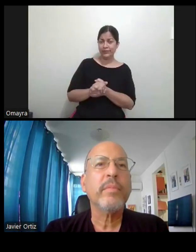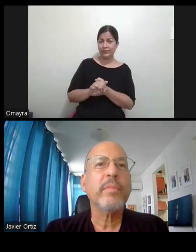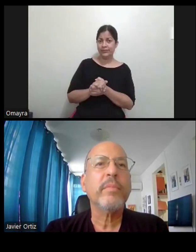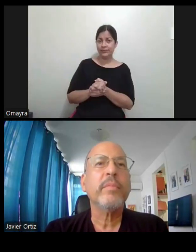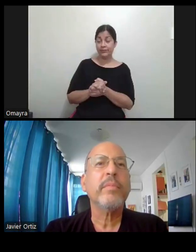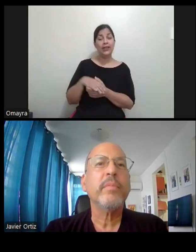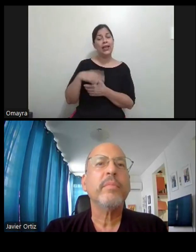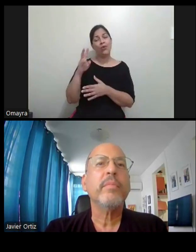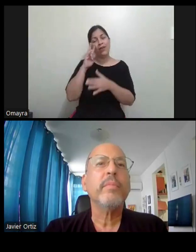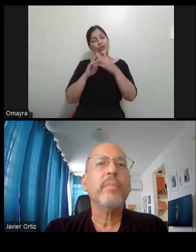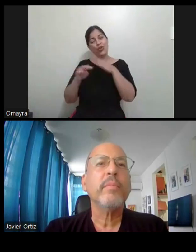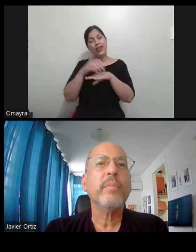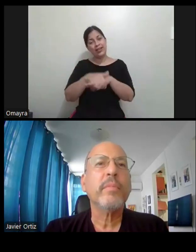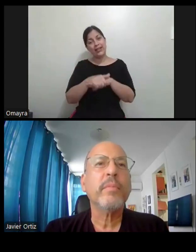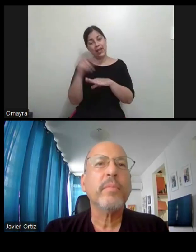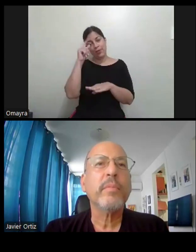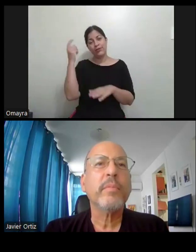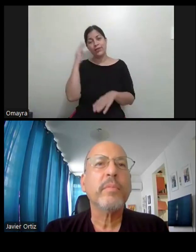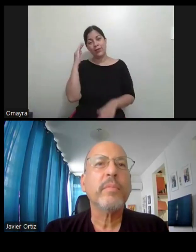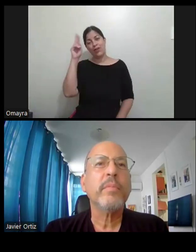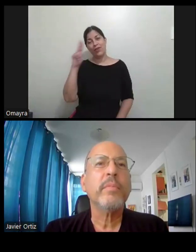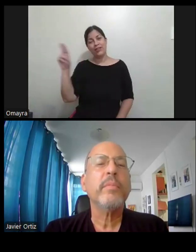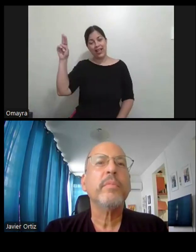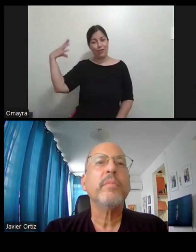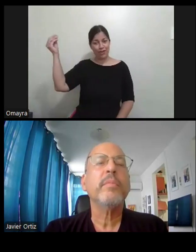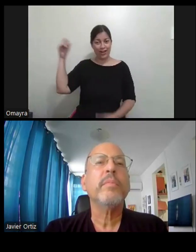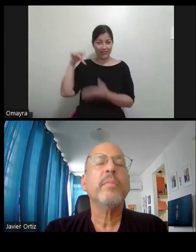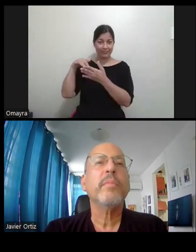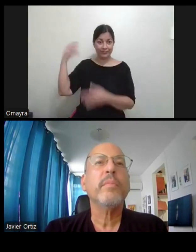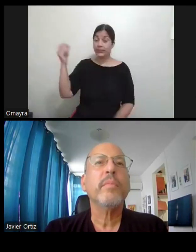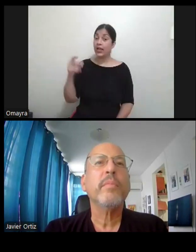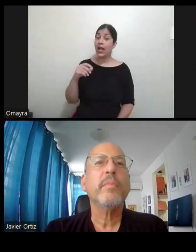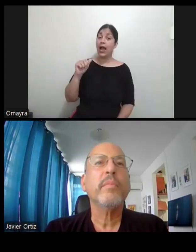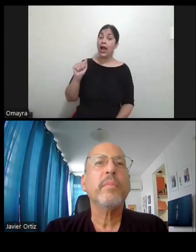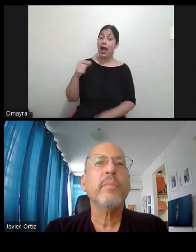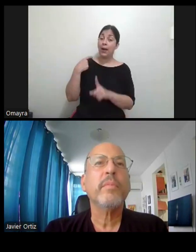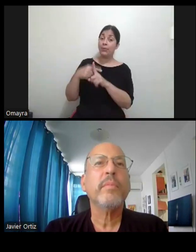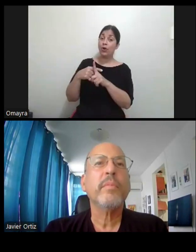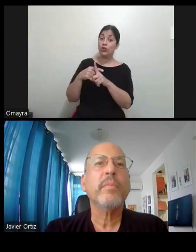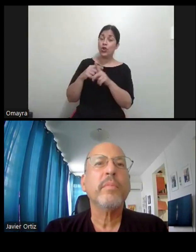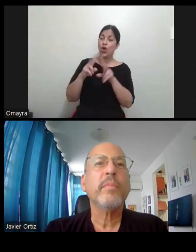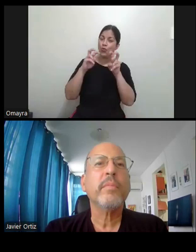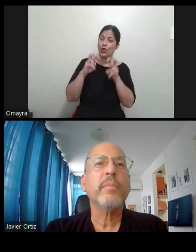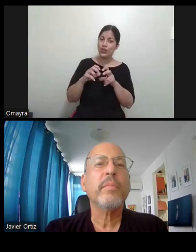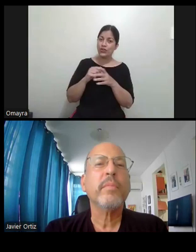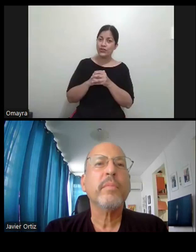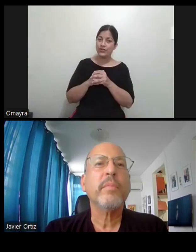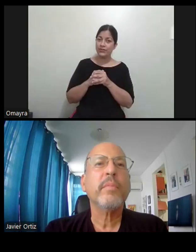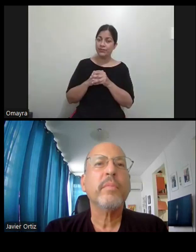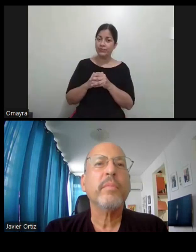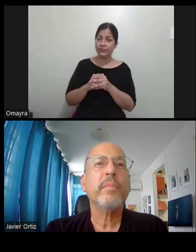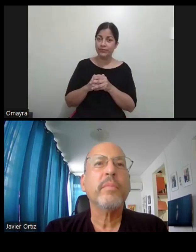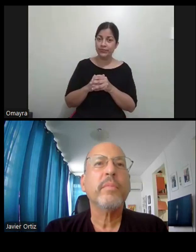inglés porque surgió en esa universidad donde estudié fuera. A+ Research Creation, que es una